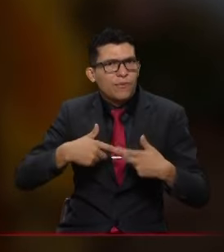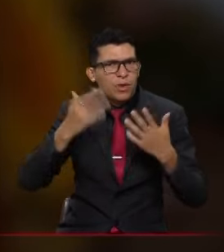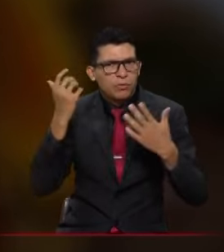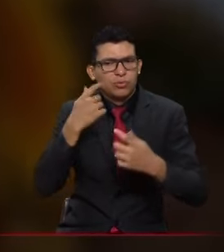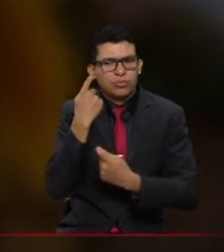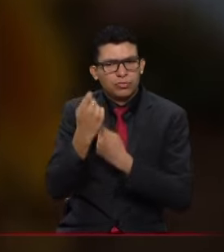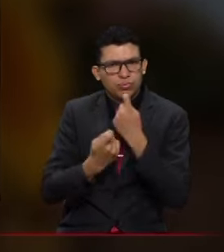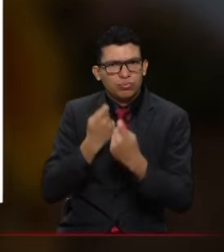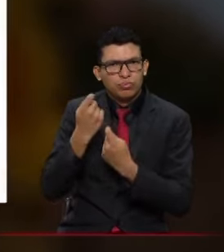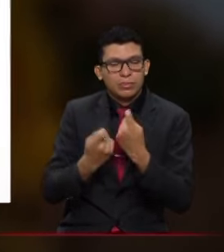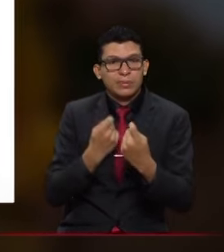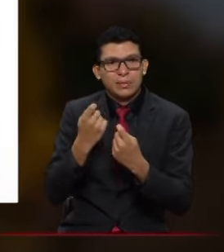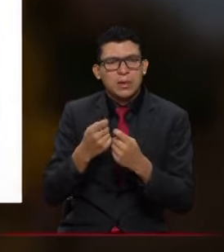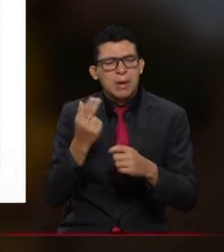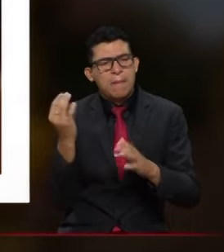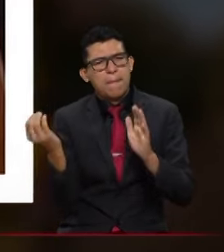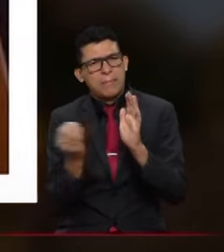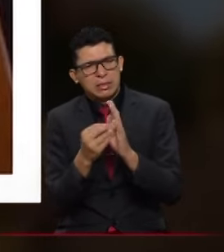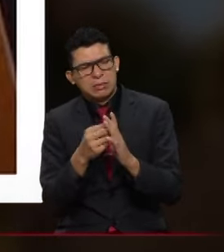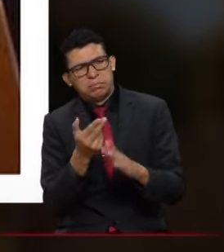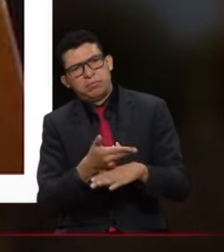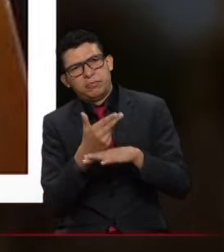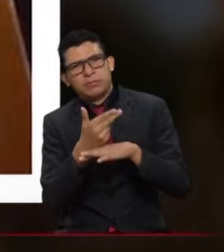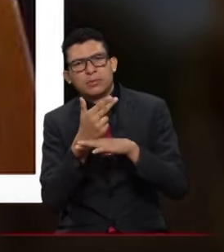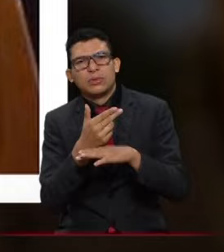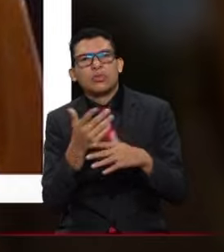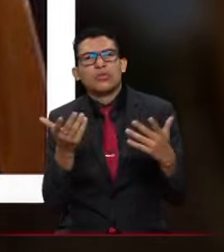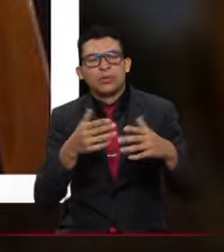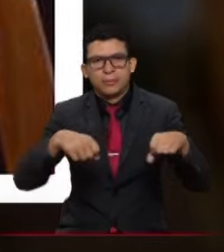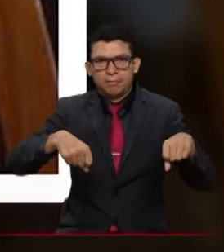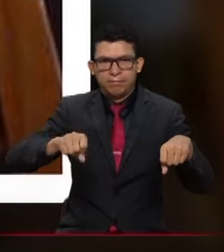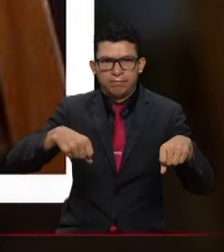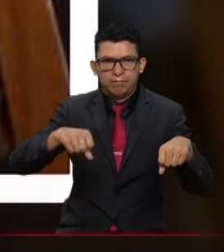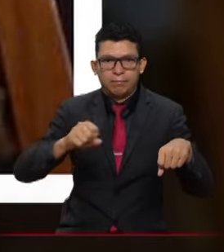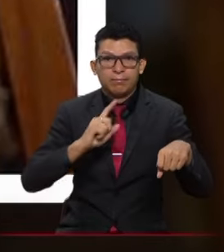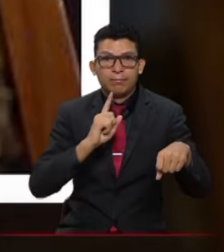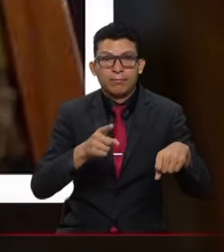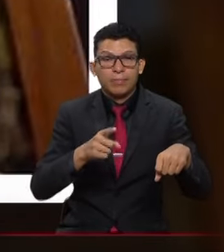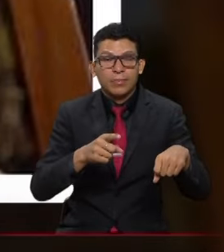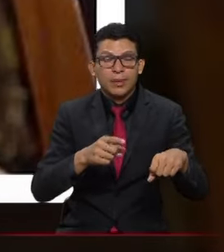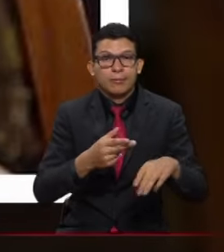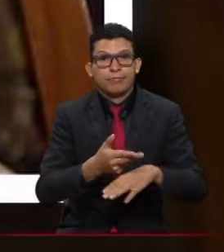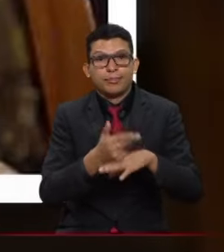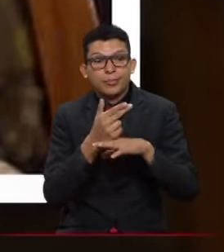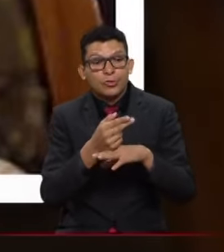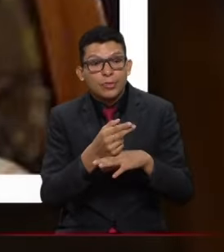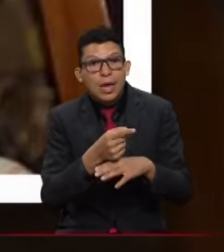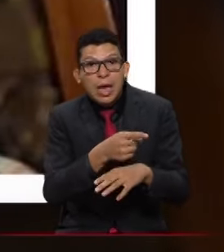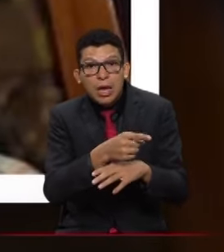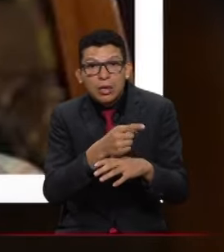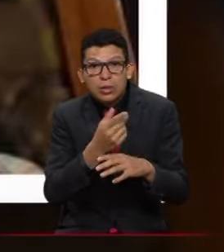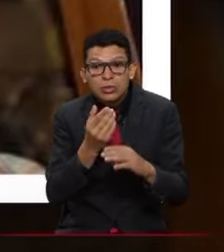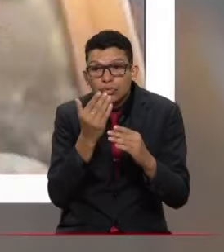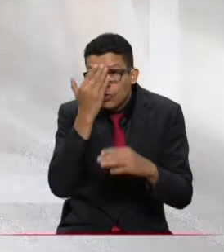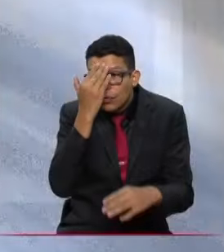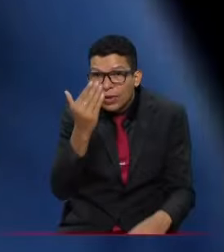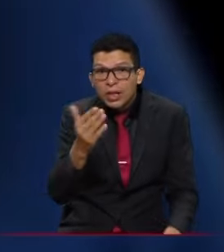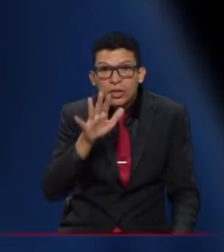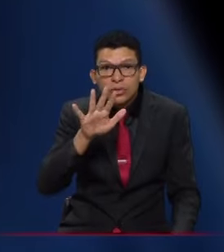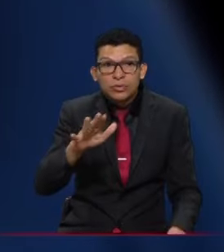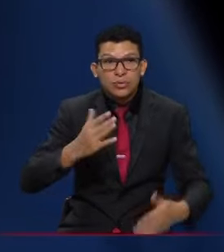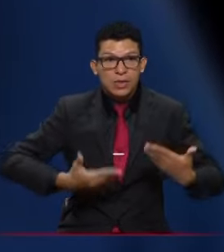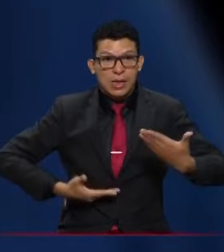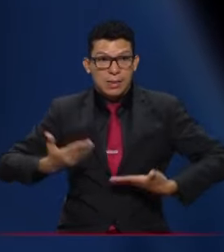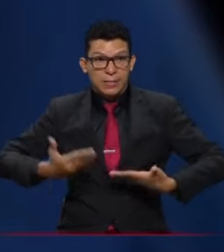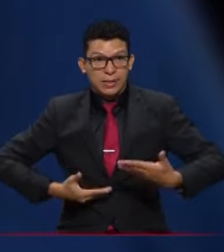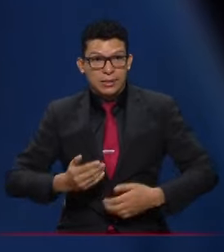disparos propinados por dos hombres que se movilizaban en una motocicleta y le quitaron la vida justo en el andén de su negocio. En